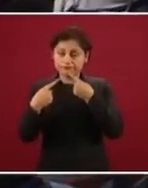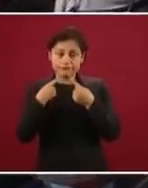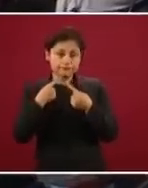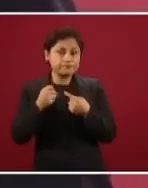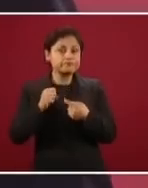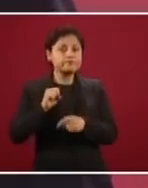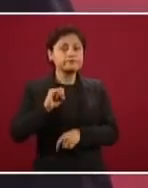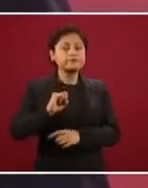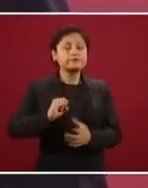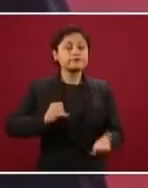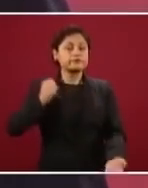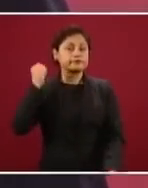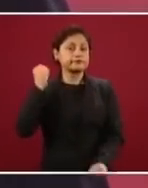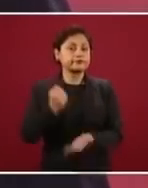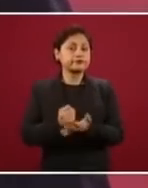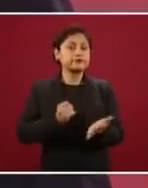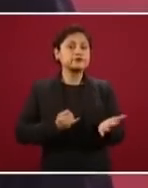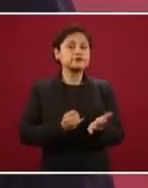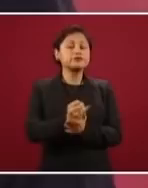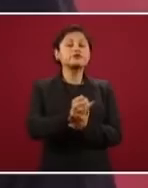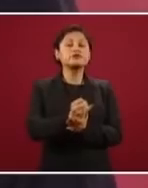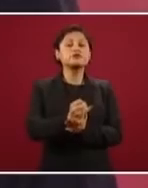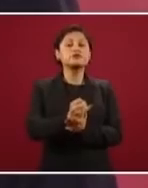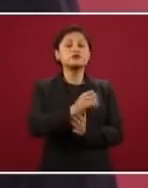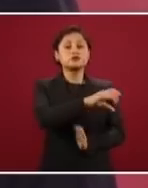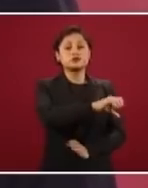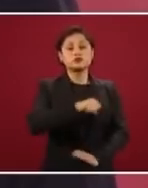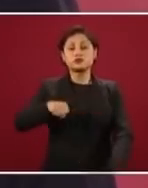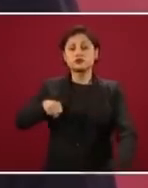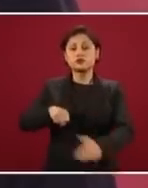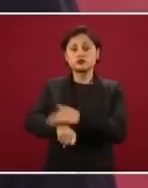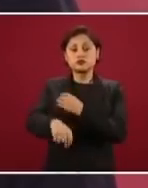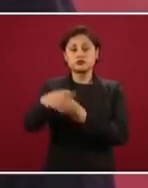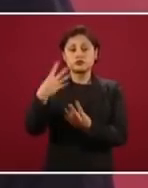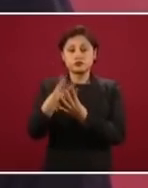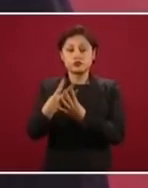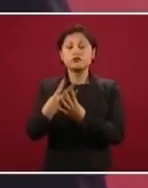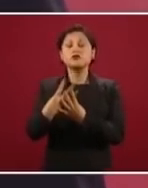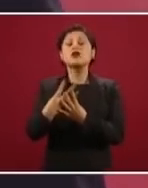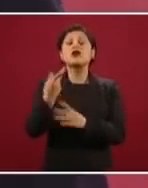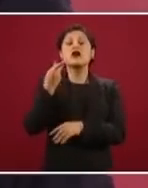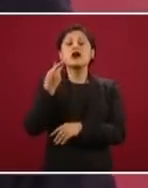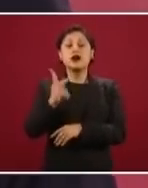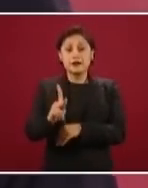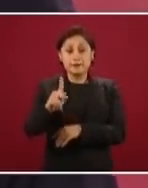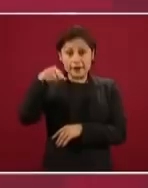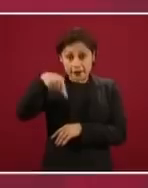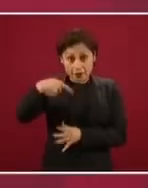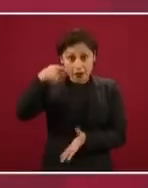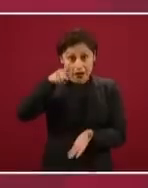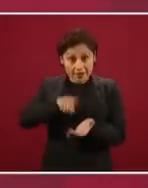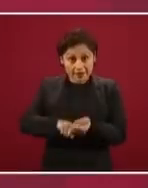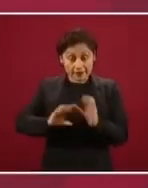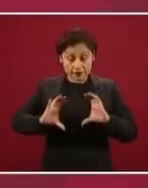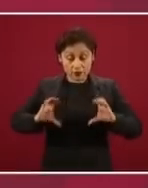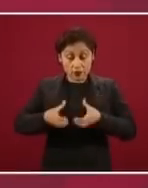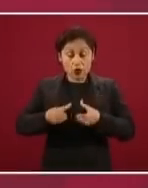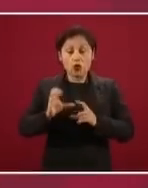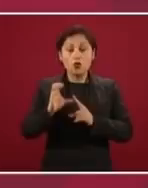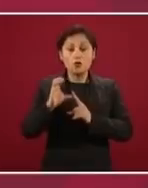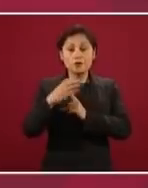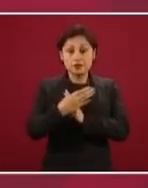el argumento que utilizaron los legisladores de la comisión y fue aprobado por la cámara